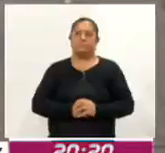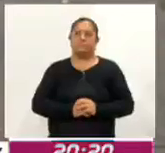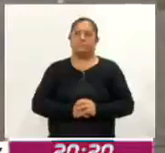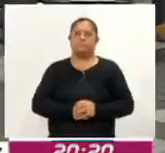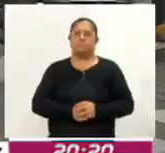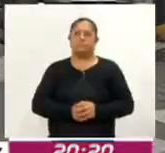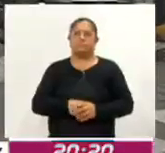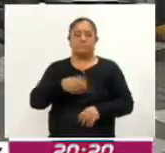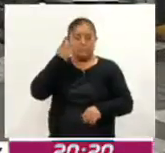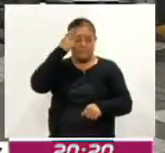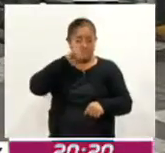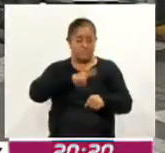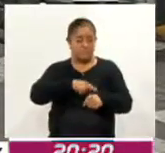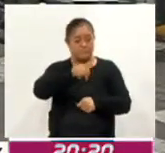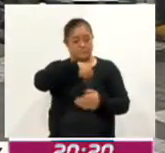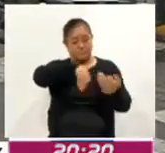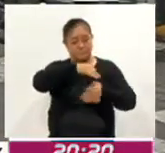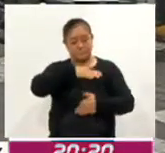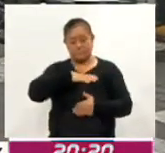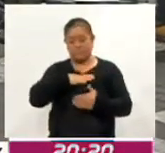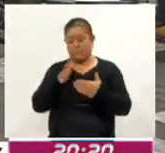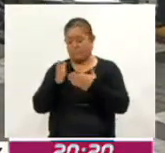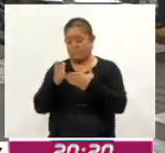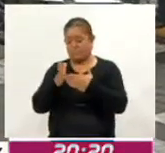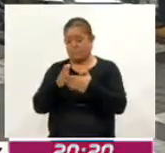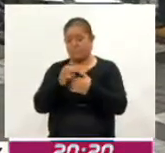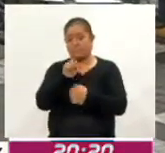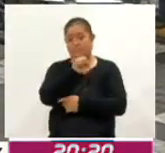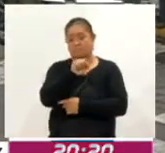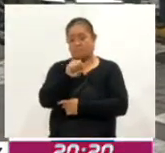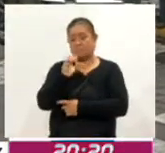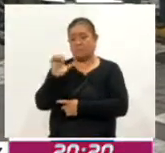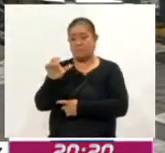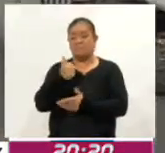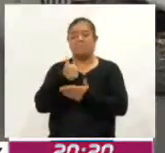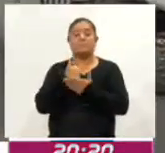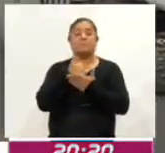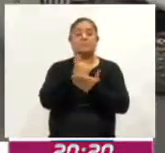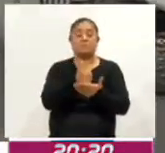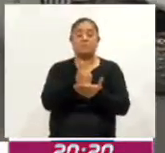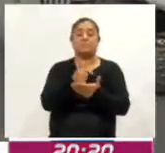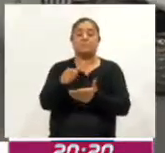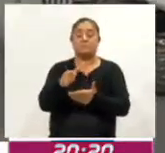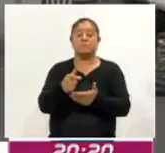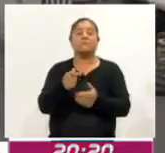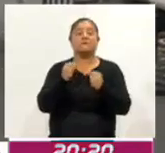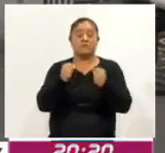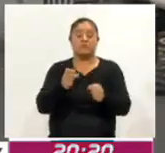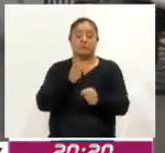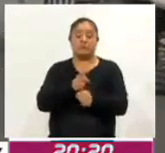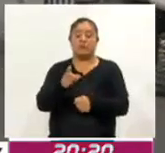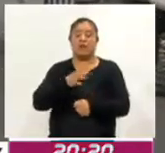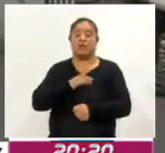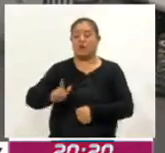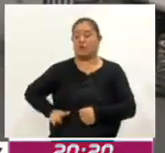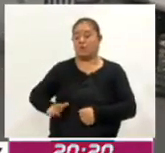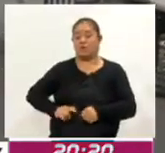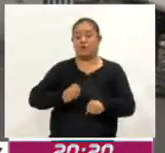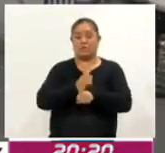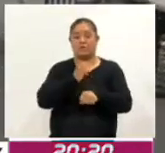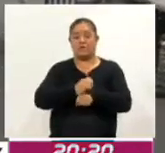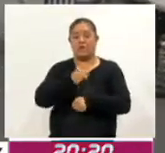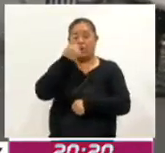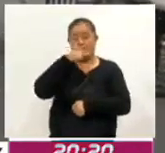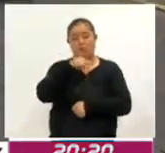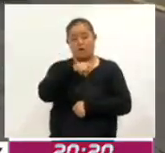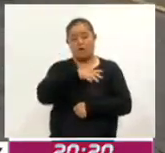Seguridad Ciudadana y Movilidad del Ayuntamiento de Tlaxcala coadyuvará en el operativo de seguridad que implementará el Gobierno del Estado por el